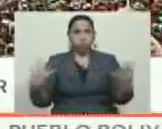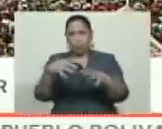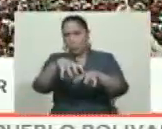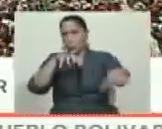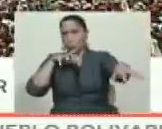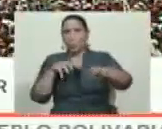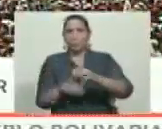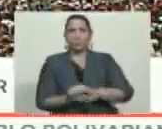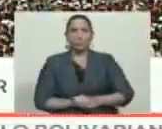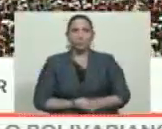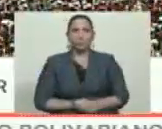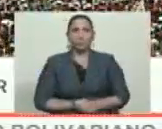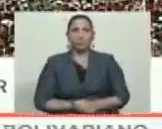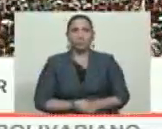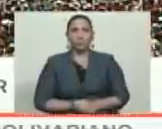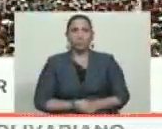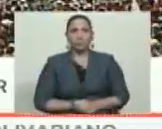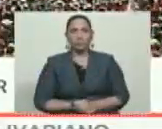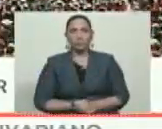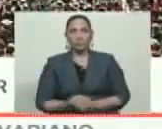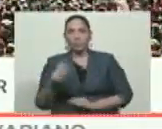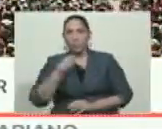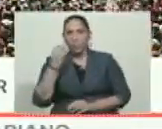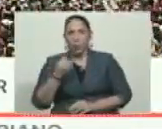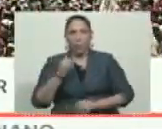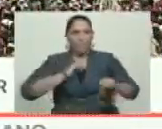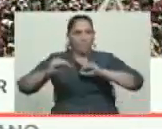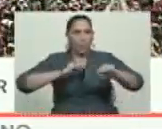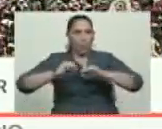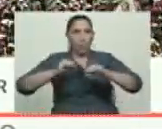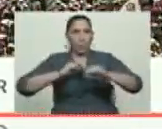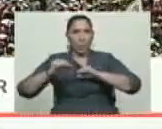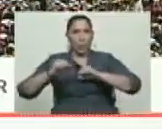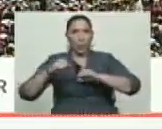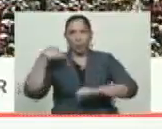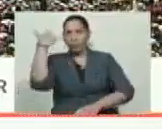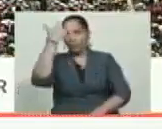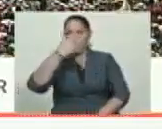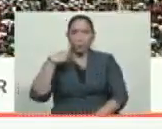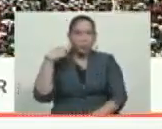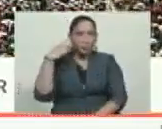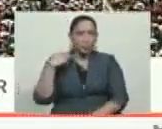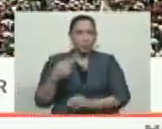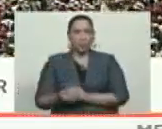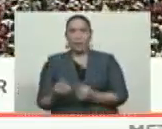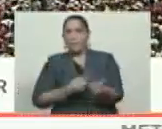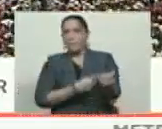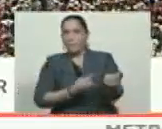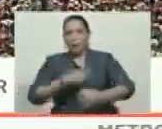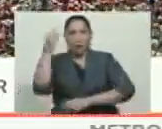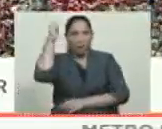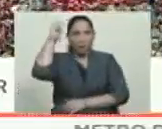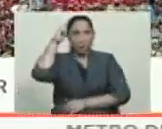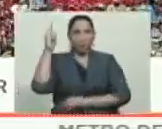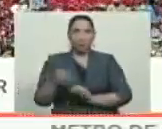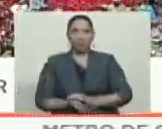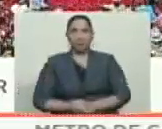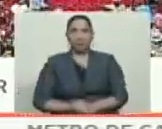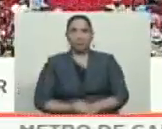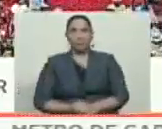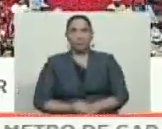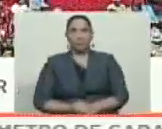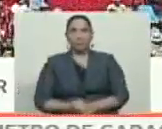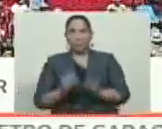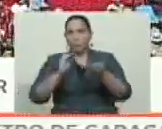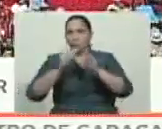muchachas, los muchachos, el movimiento de afrodescendientes, los hermanos indígenas, las